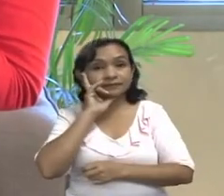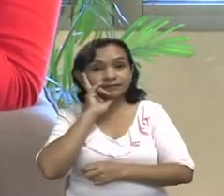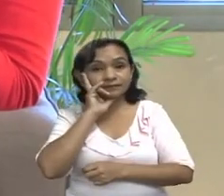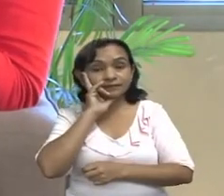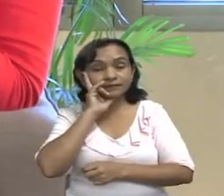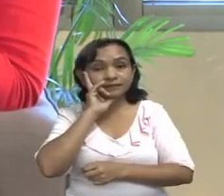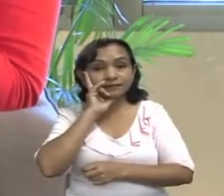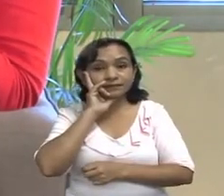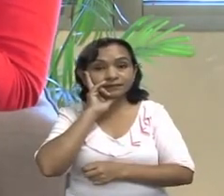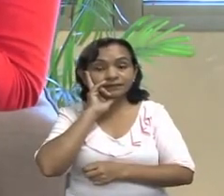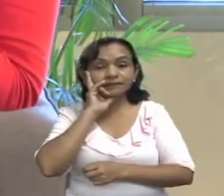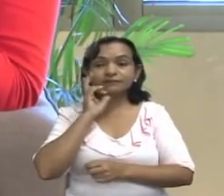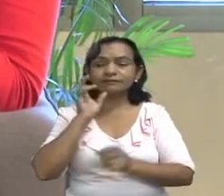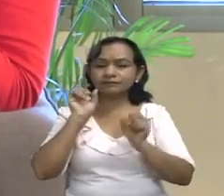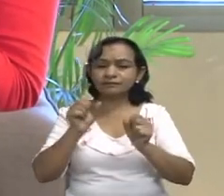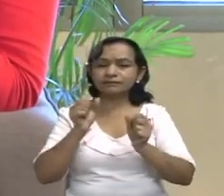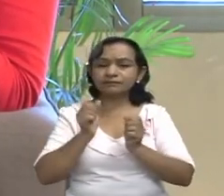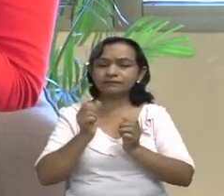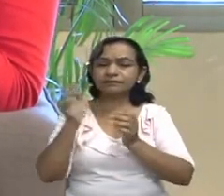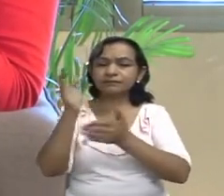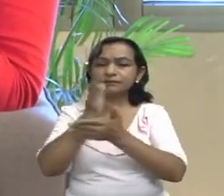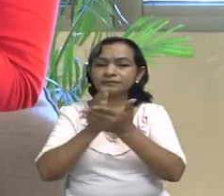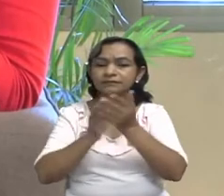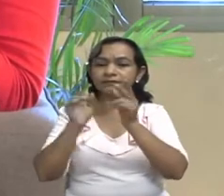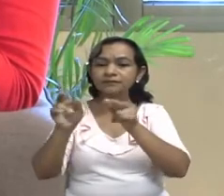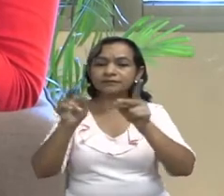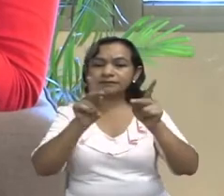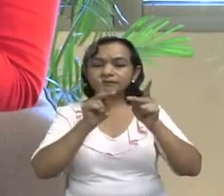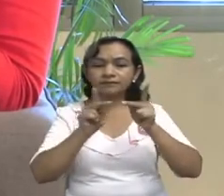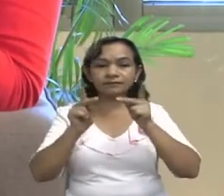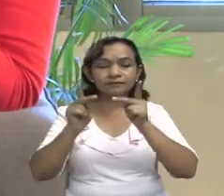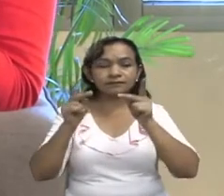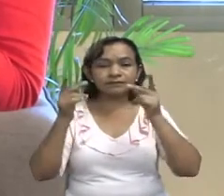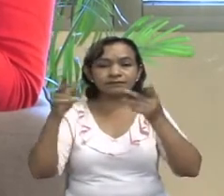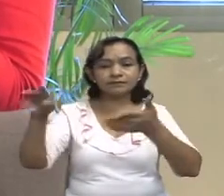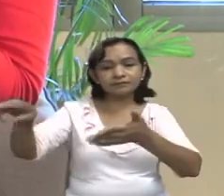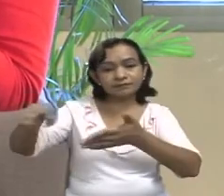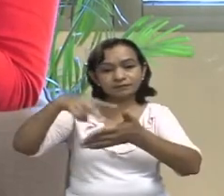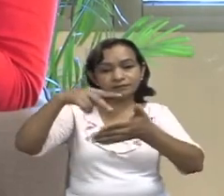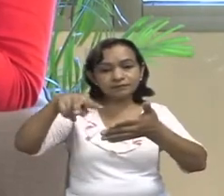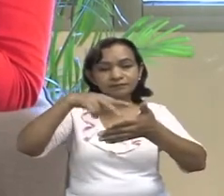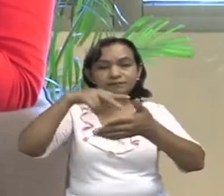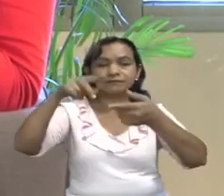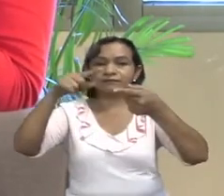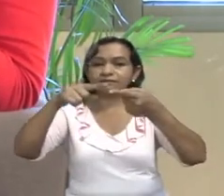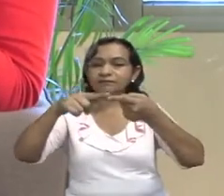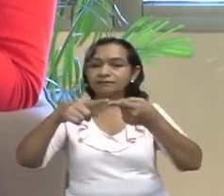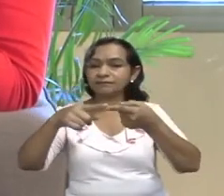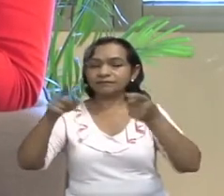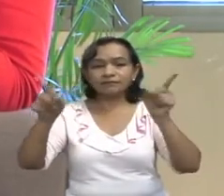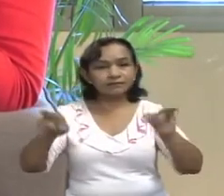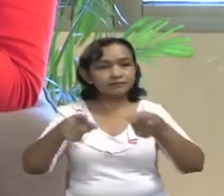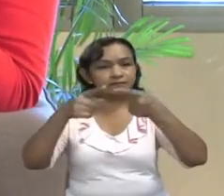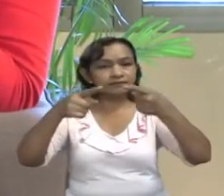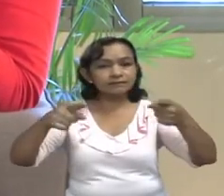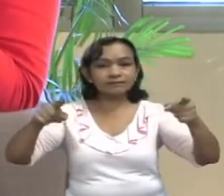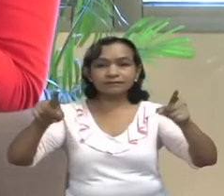donde nos permitían que algunas de las presentaciones culturales, ya fueran de baile, de